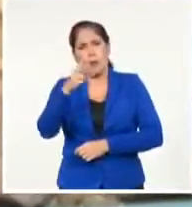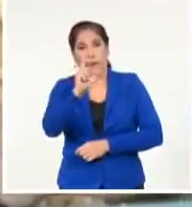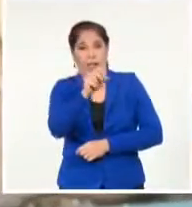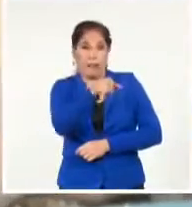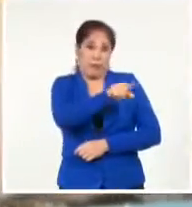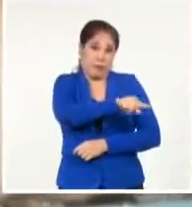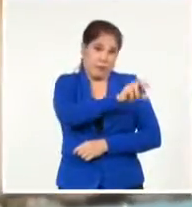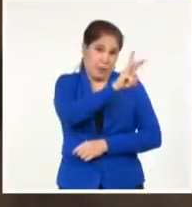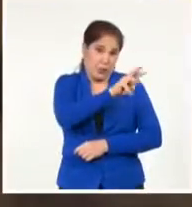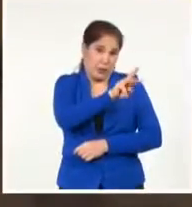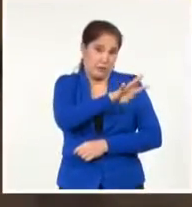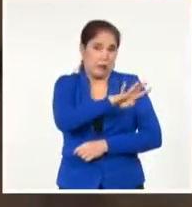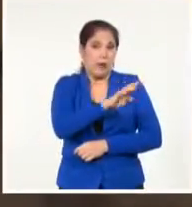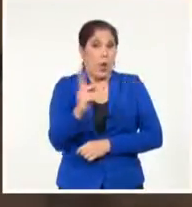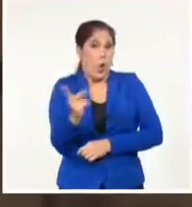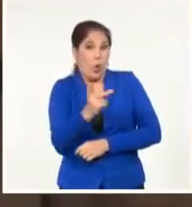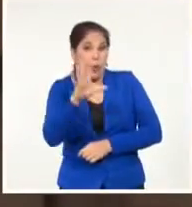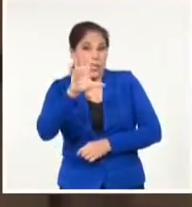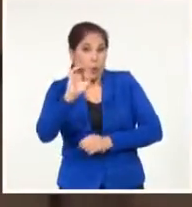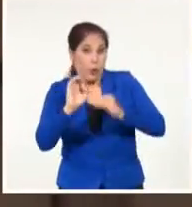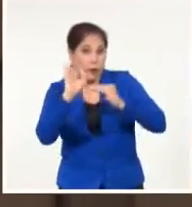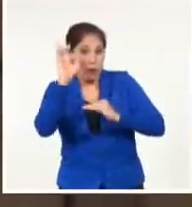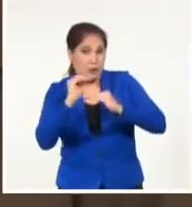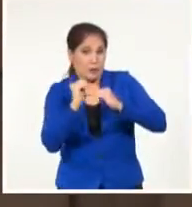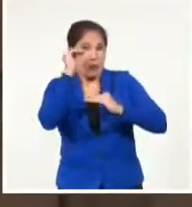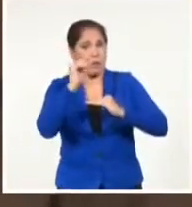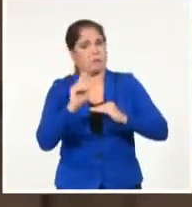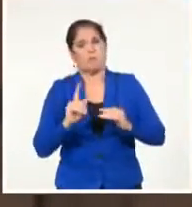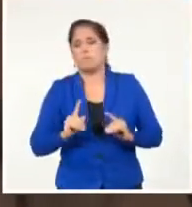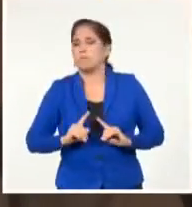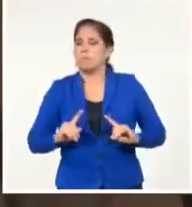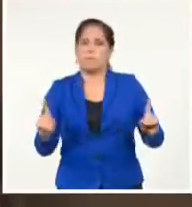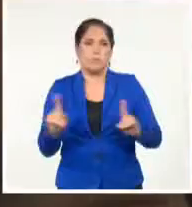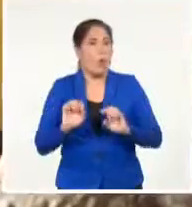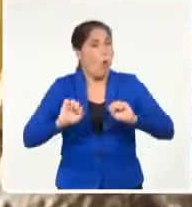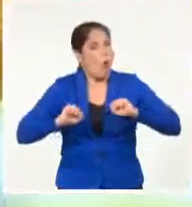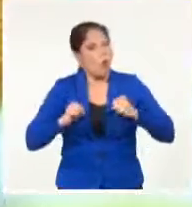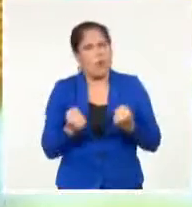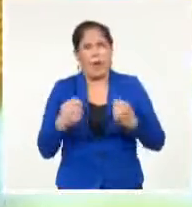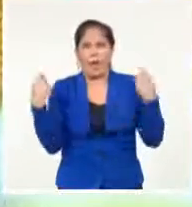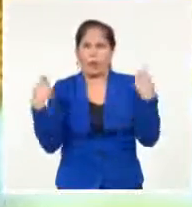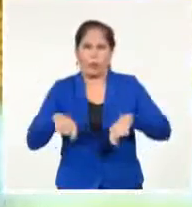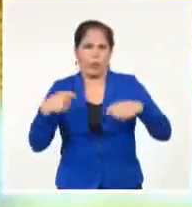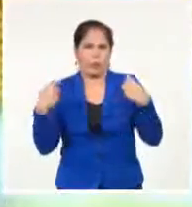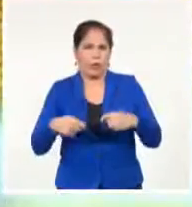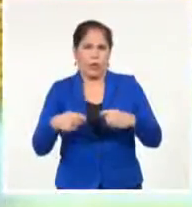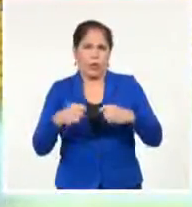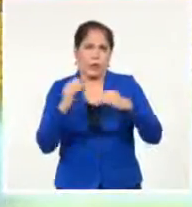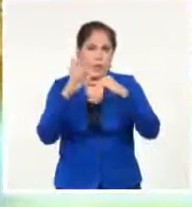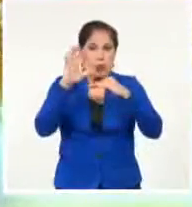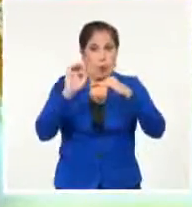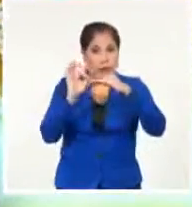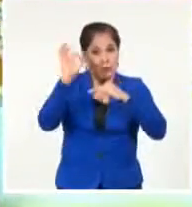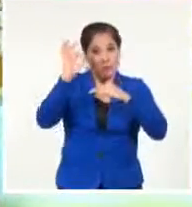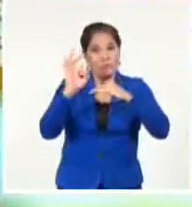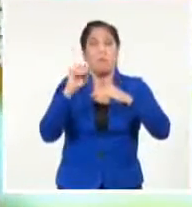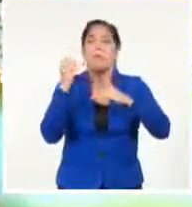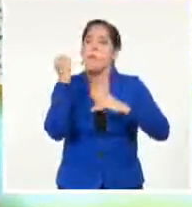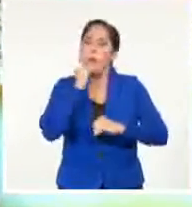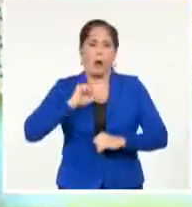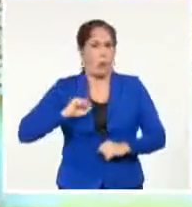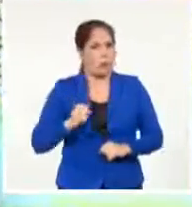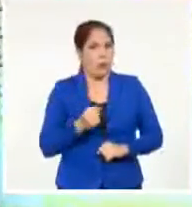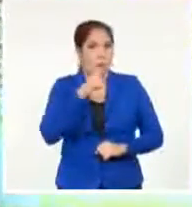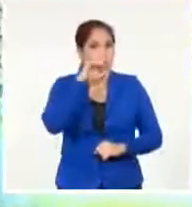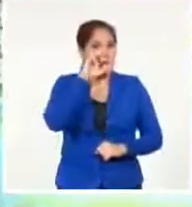Sin embargo, ninguno de los dos aspirantes al poder logró la mayoría absoluta de votos, es decir, más de la